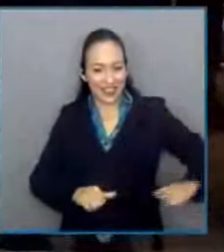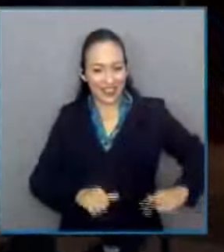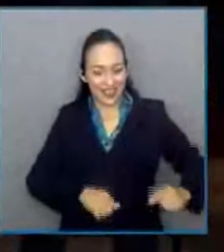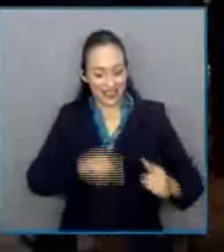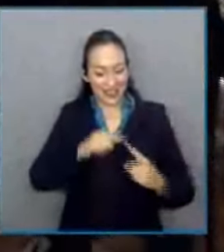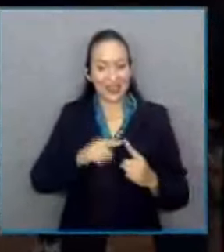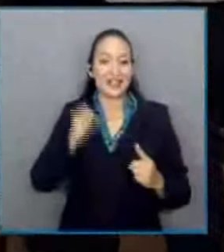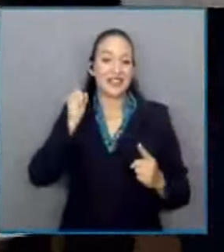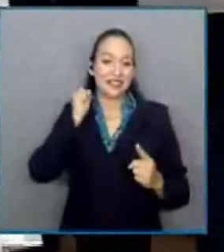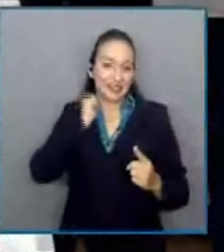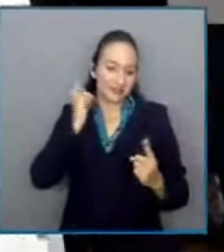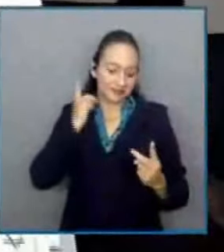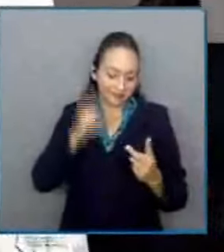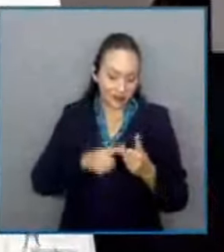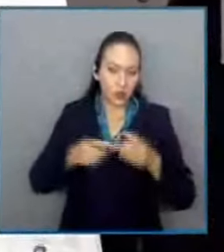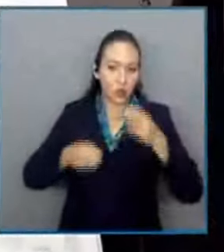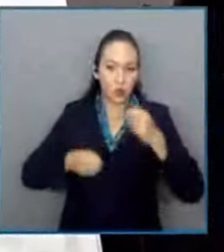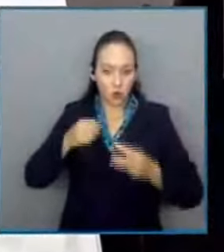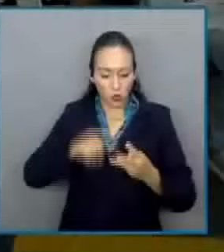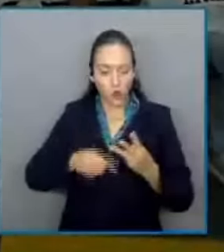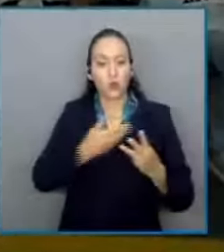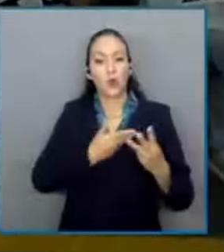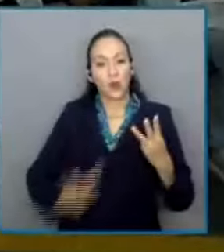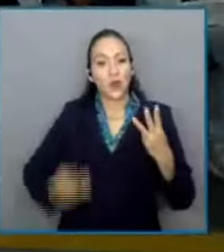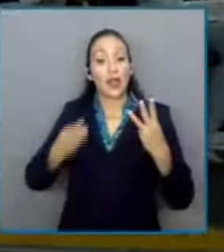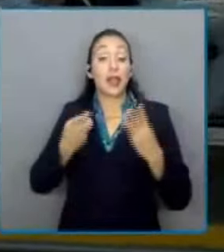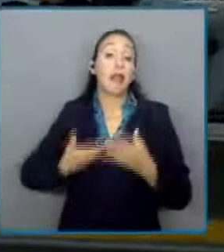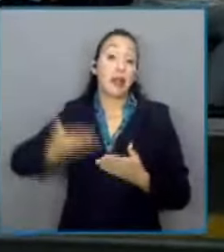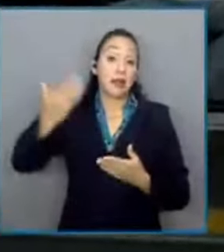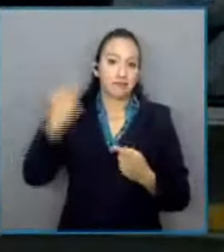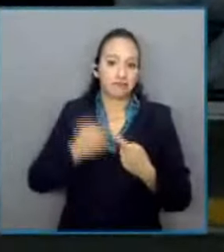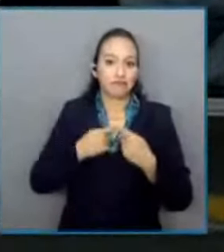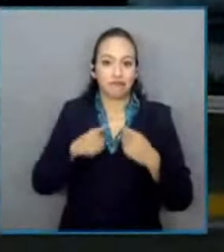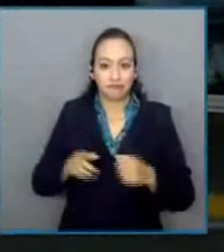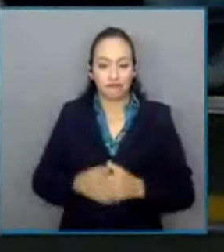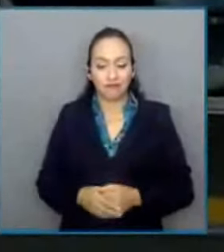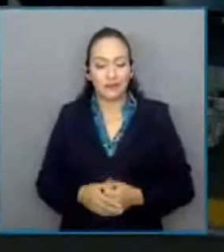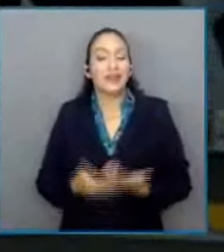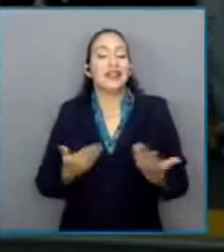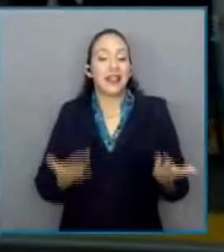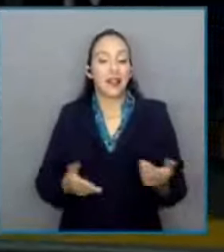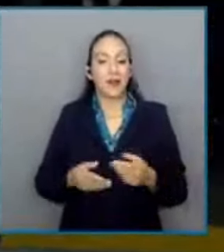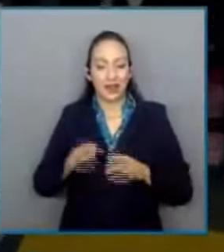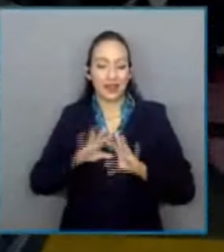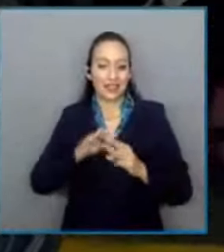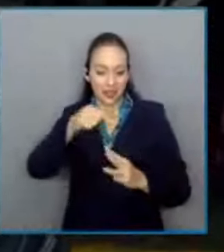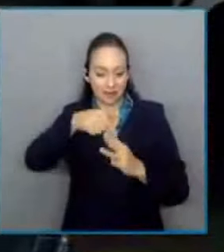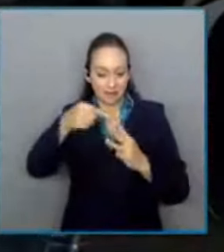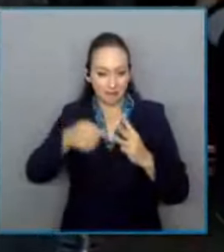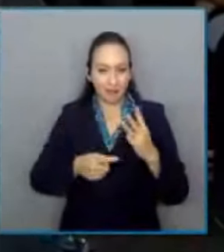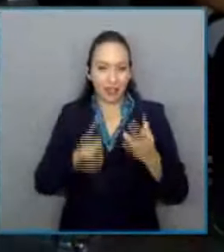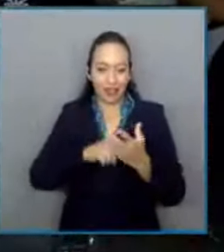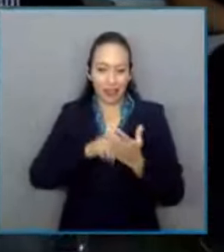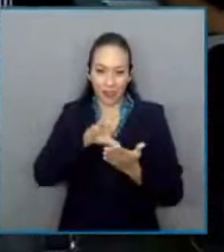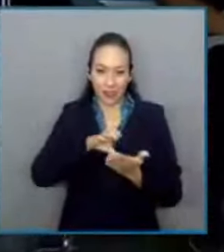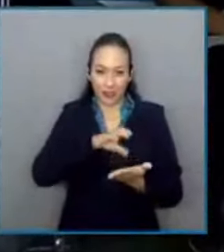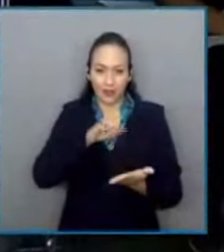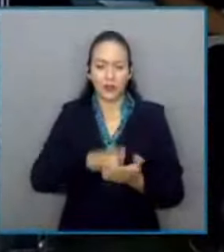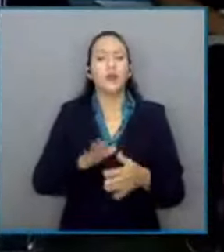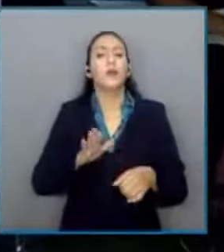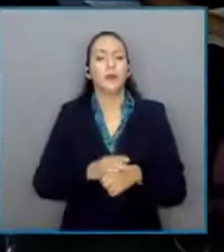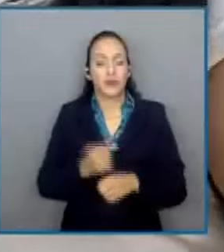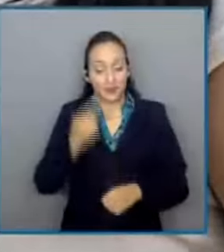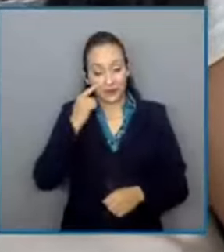electoral, aseguró Mauricio del Toro Huerta, secretario instructor del Tribunal Electoral. Al participar en el podcast Crónicas